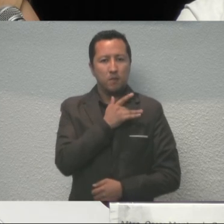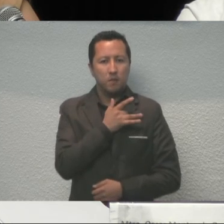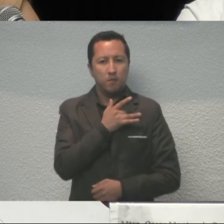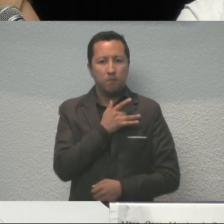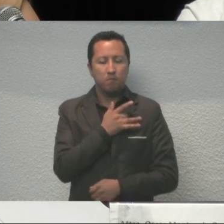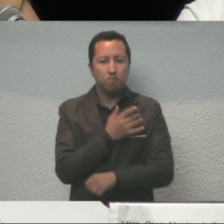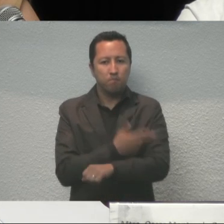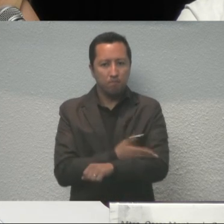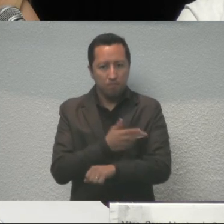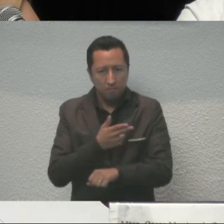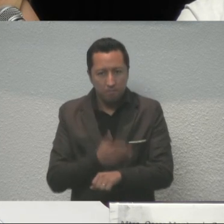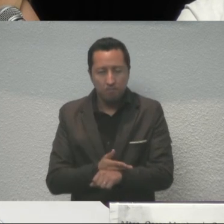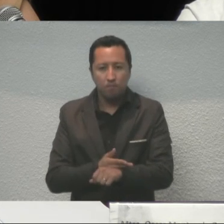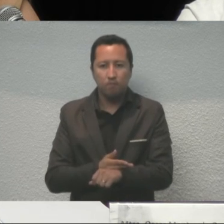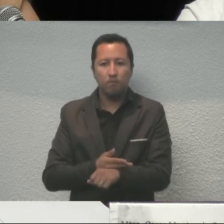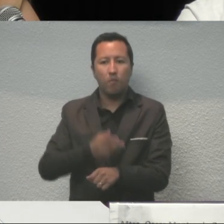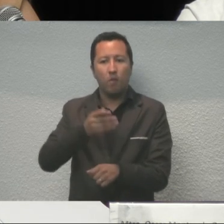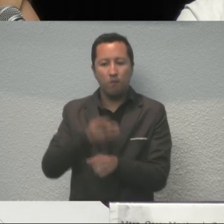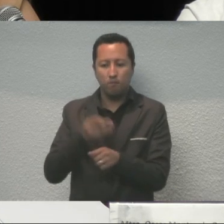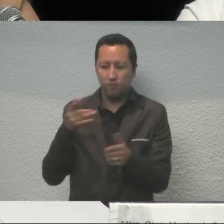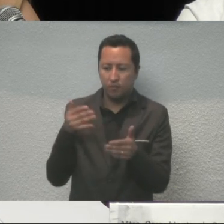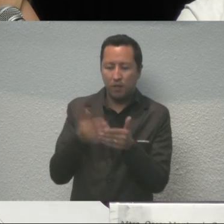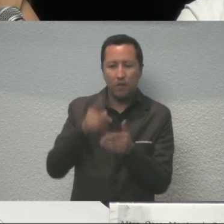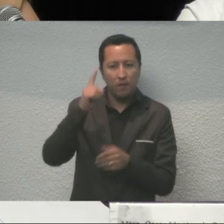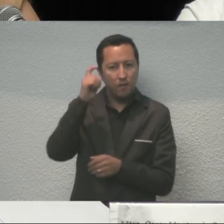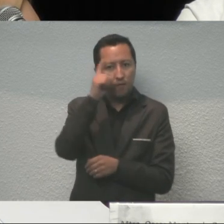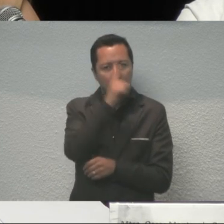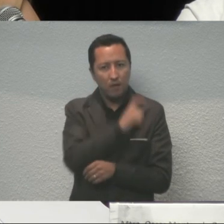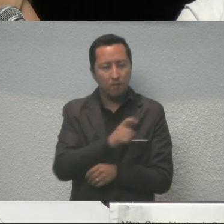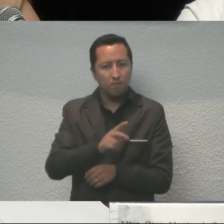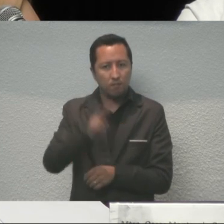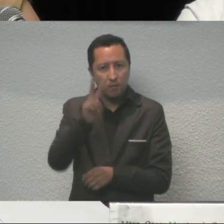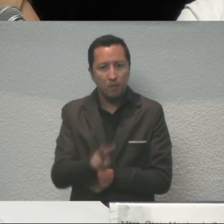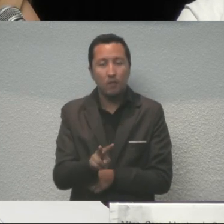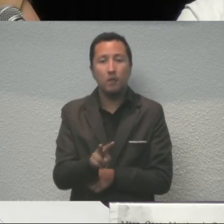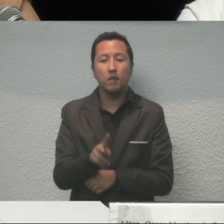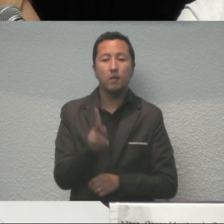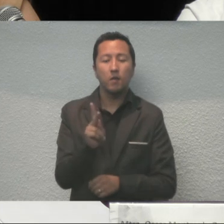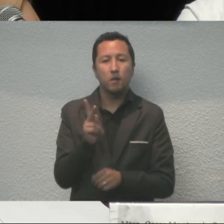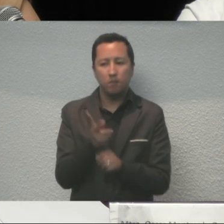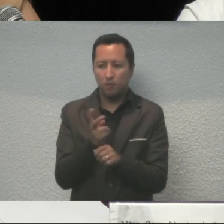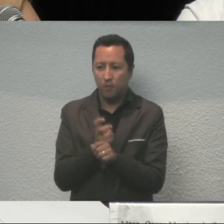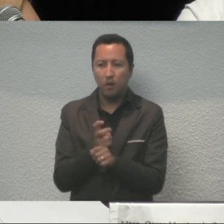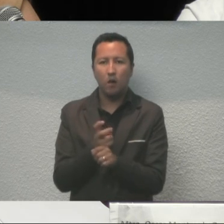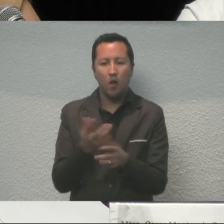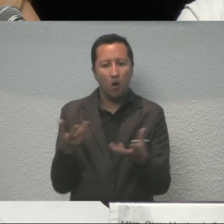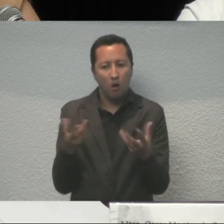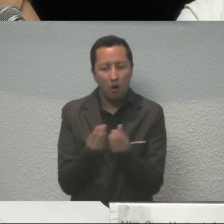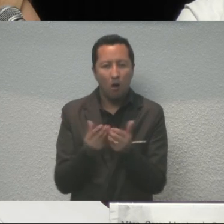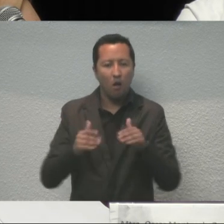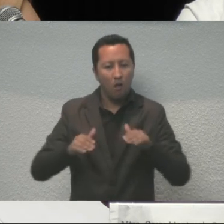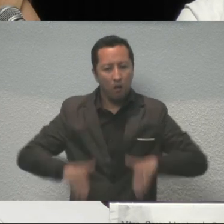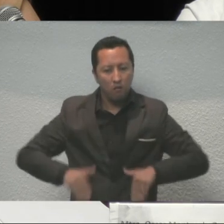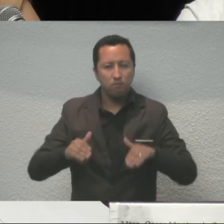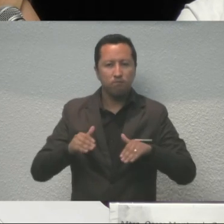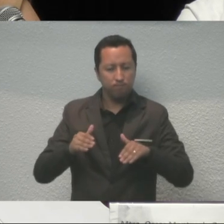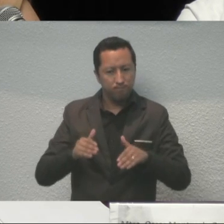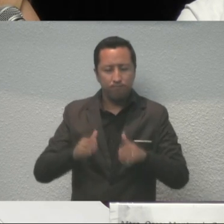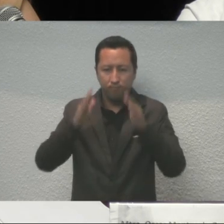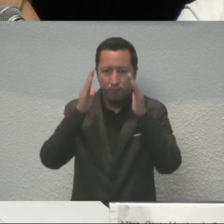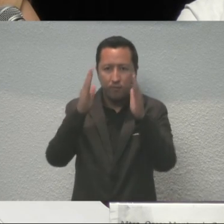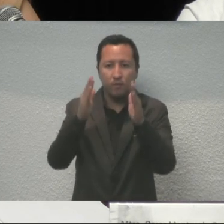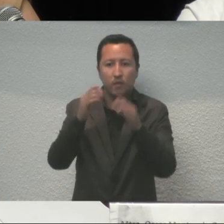ustedes en esta difícil e importante encomienda, y los invito a no dar marcha atrás, por el bien de